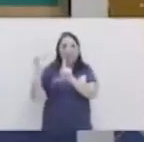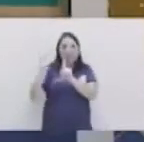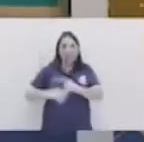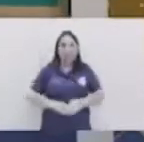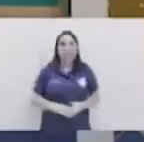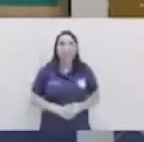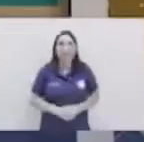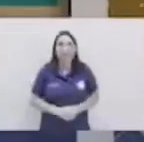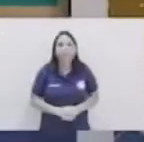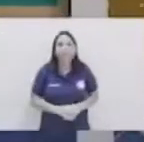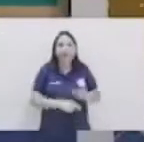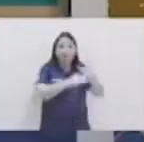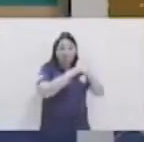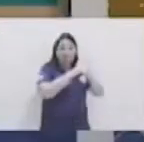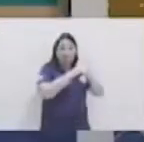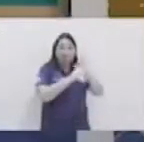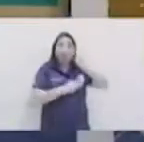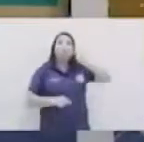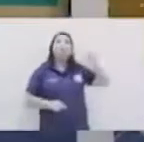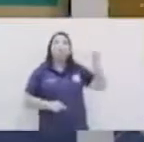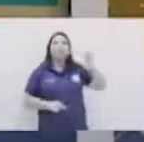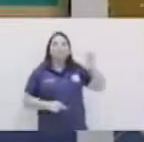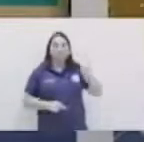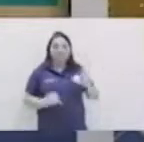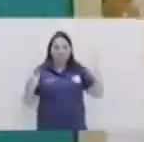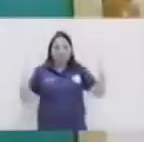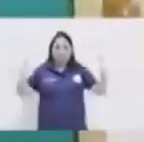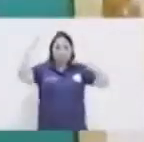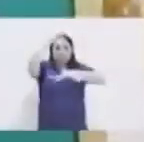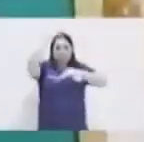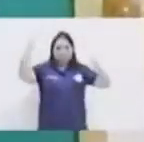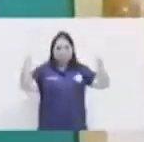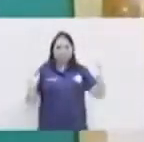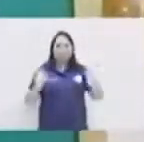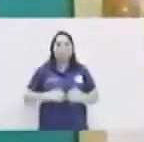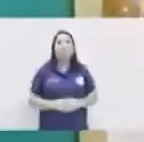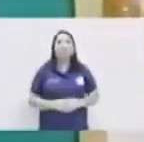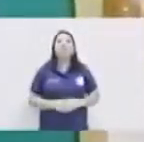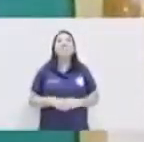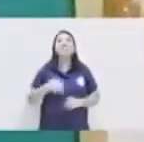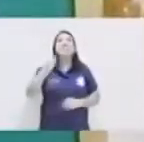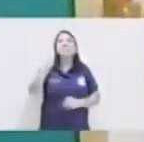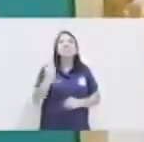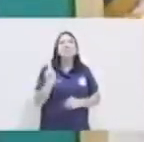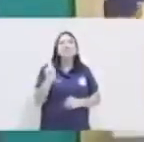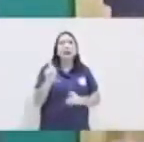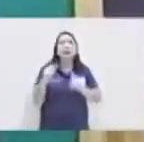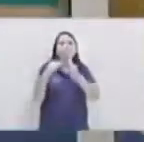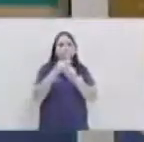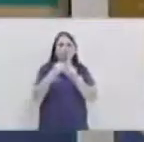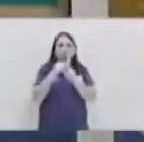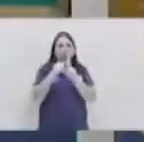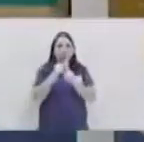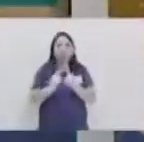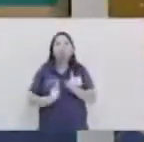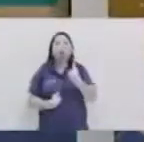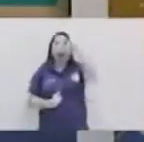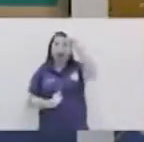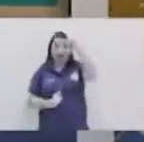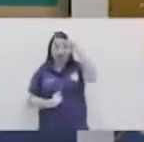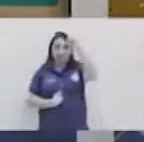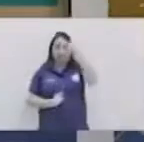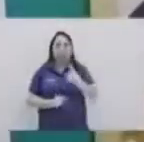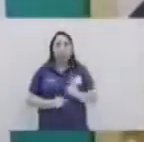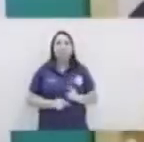hacia la derecha y es negativo hacia la izquierda. El valor de Y es positivo hacia